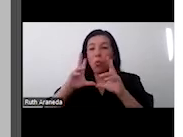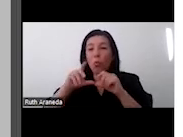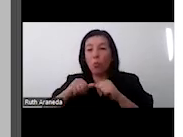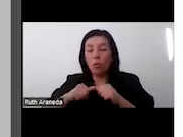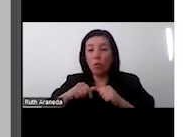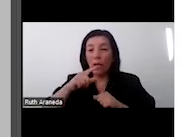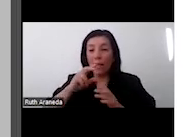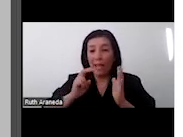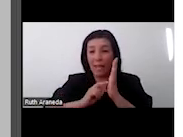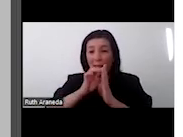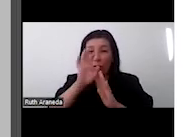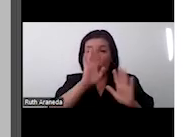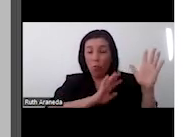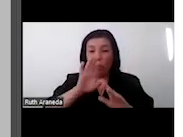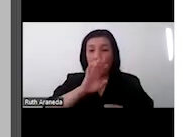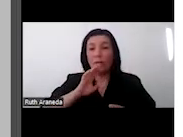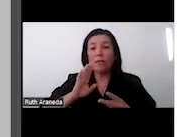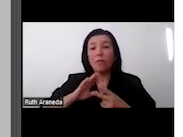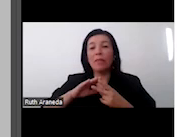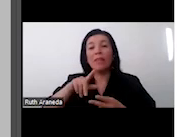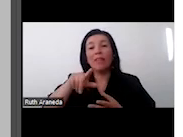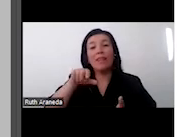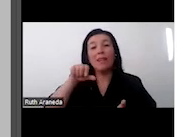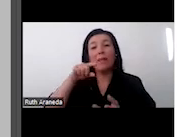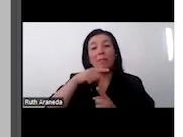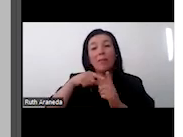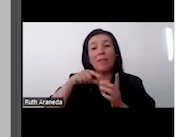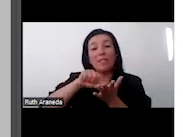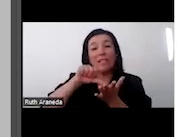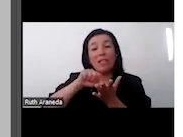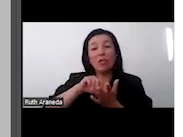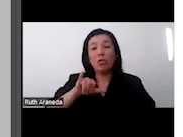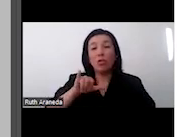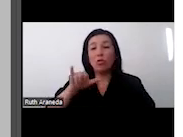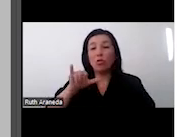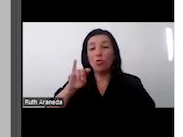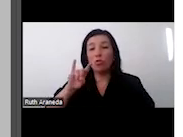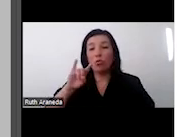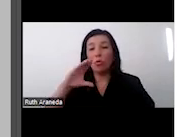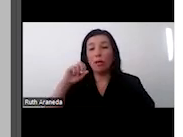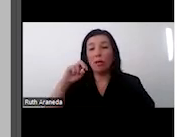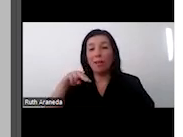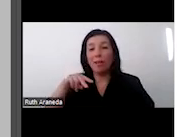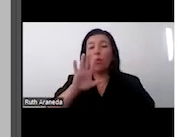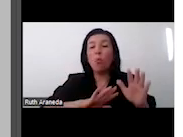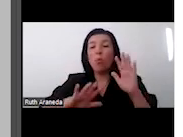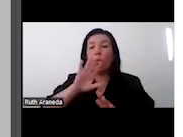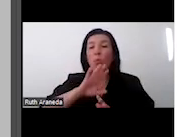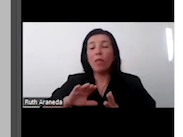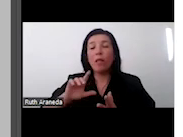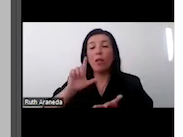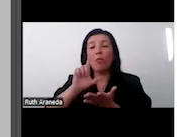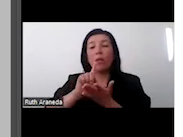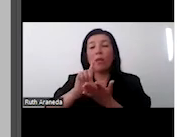La Calera. También al centro vemos otra agrupación, Yucán, que también ha estado cuidando sobre todo el sector de la Cruz, y